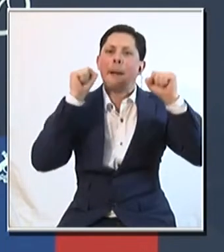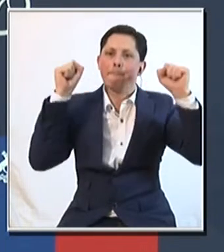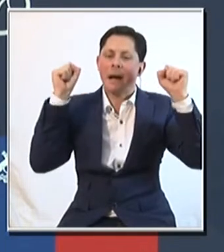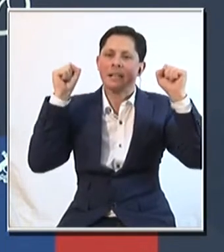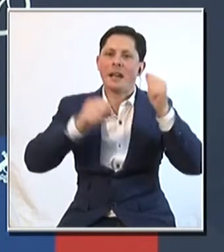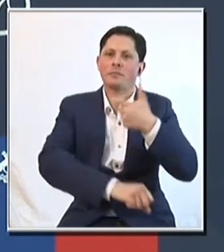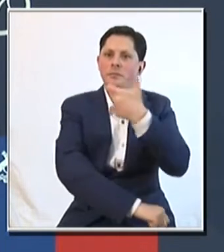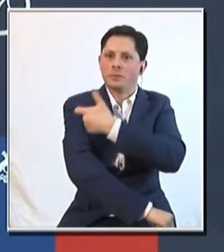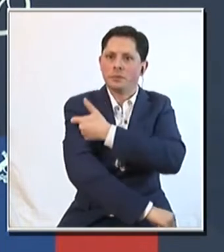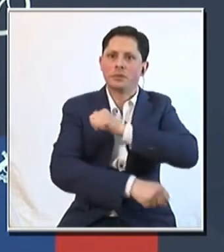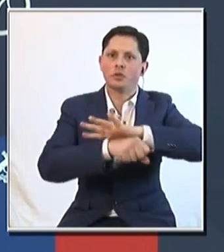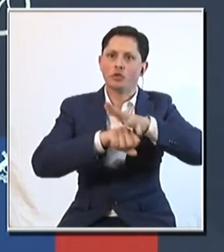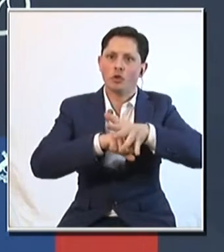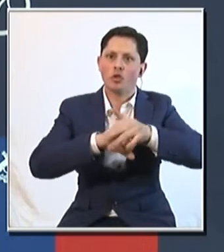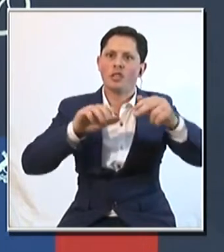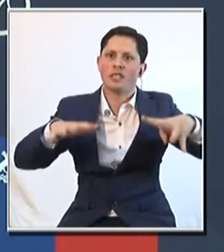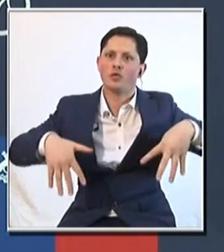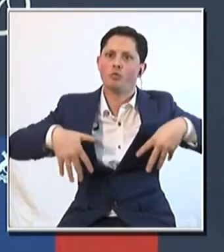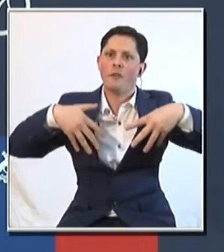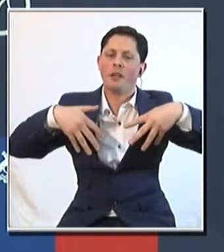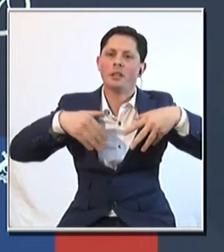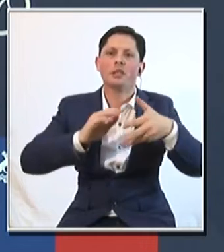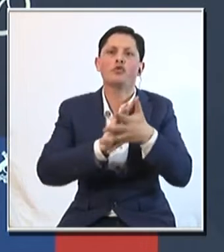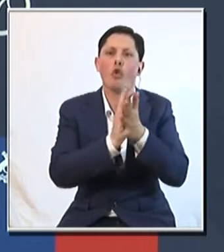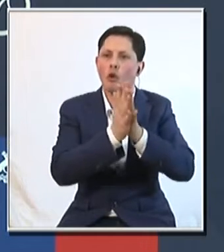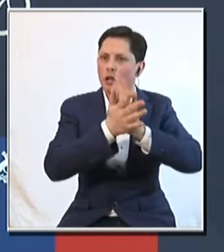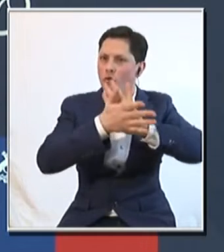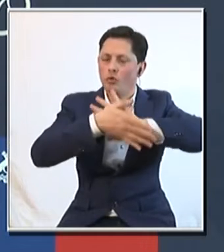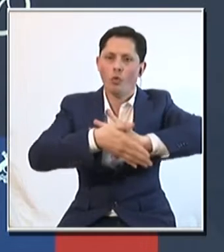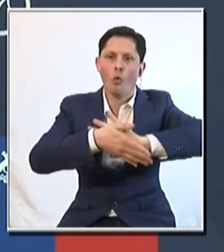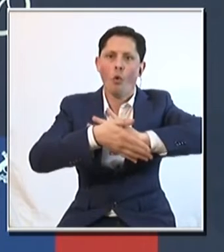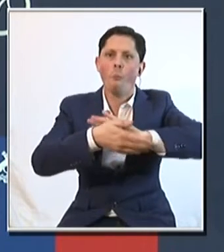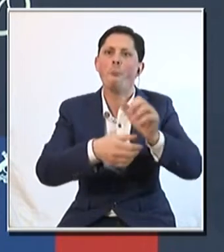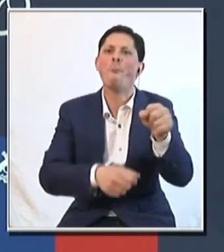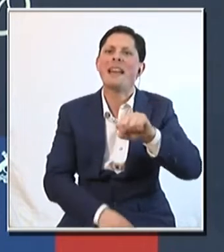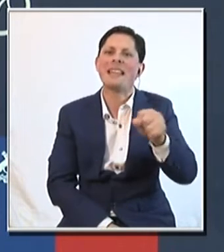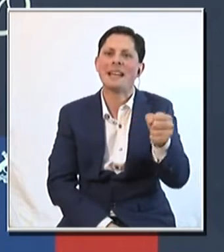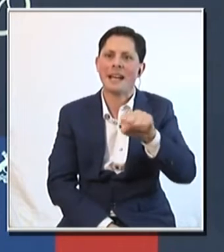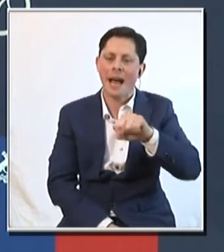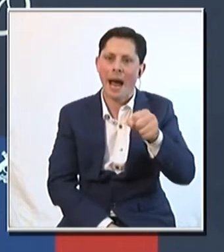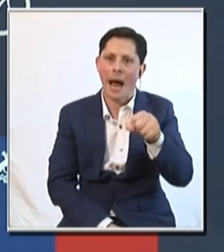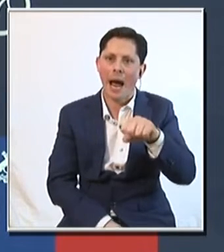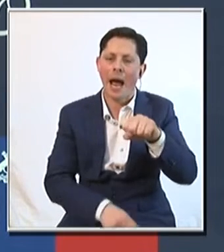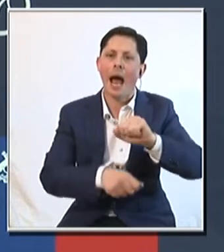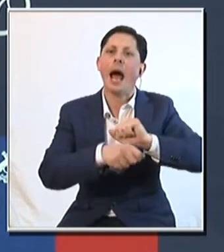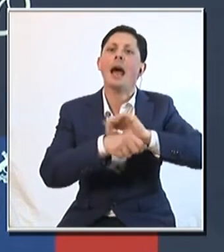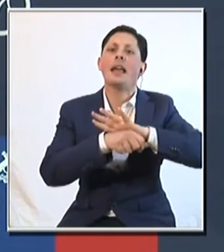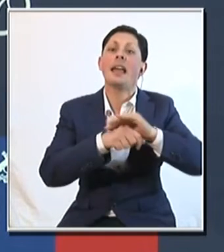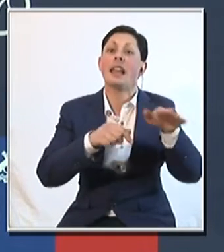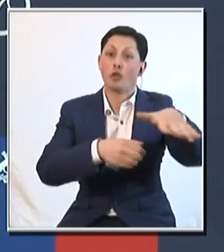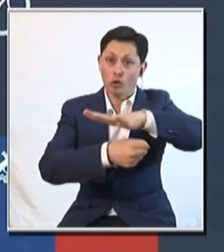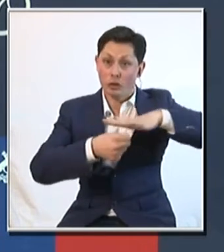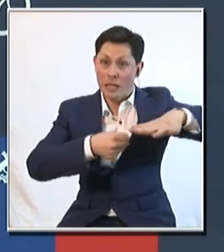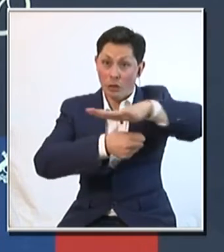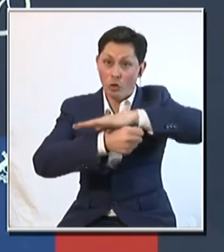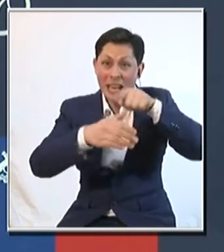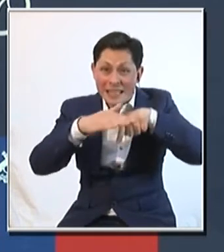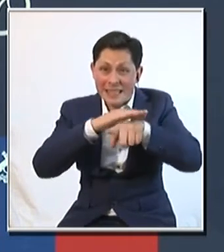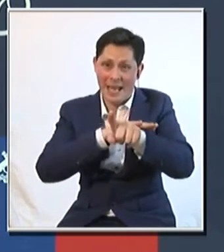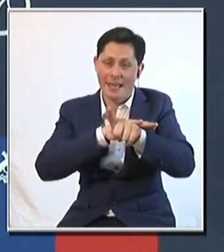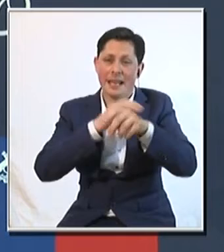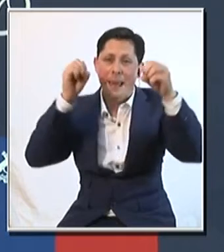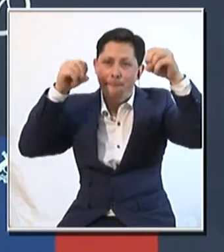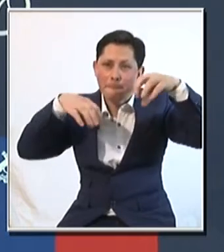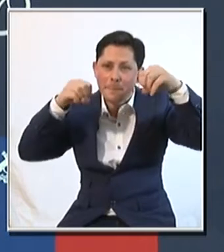COVID-19. Todo esto contribuye a manejar la pandemia en el contexto de la entrada al invierno, pero es fundamental que esto